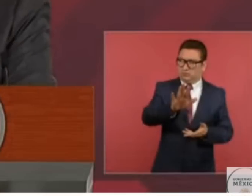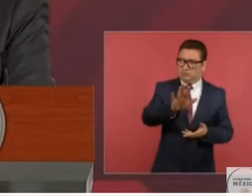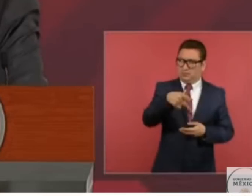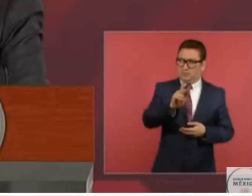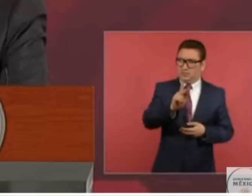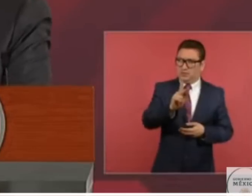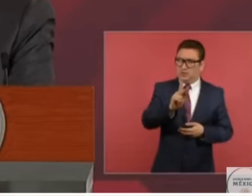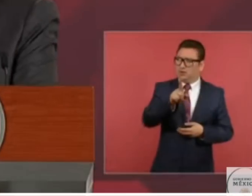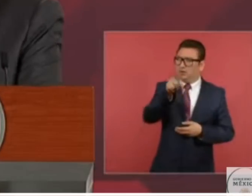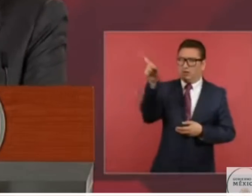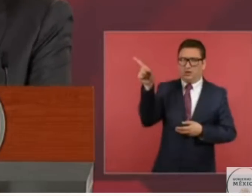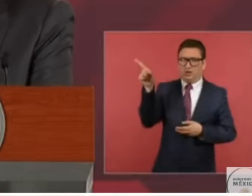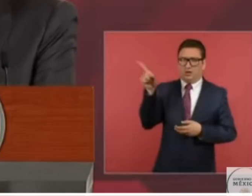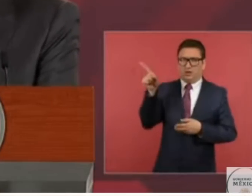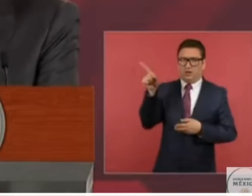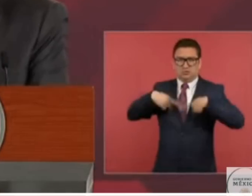los que saquearon